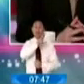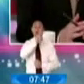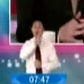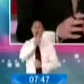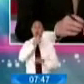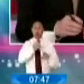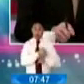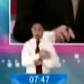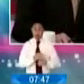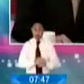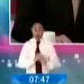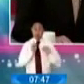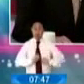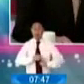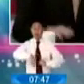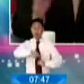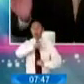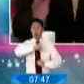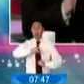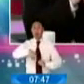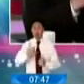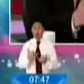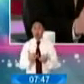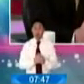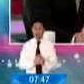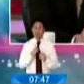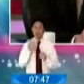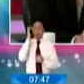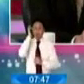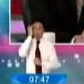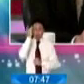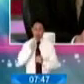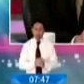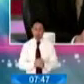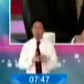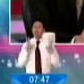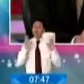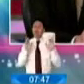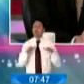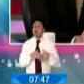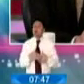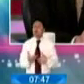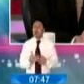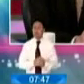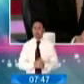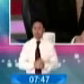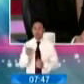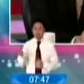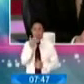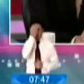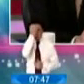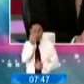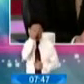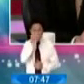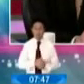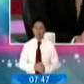las desvinculaciones preocupa a la población. Topemos rápidamente a qué se trata y cómo está esto. Adelante y buenos